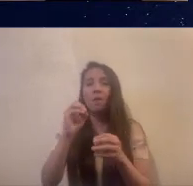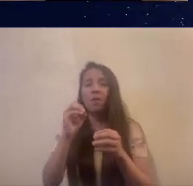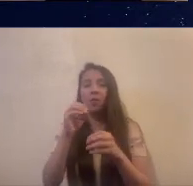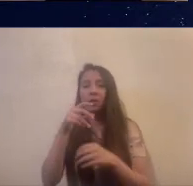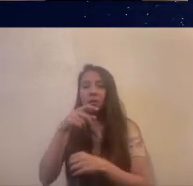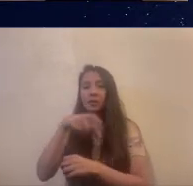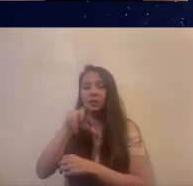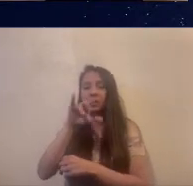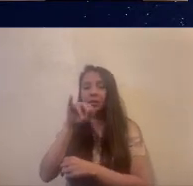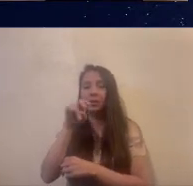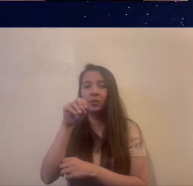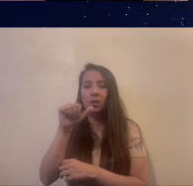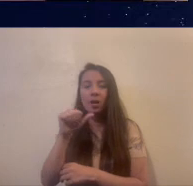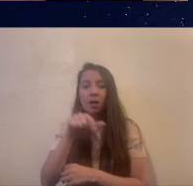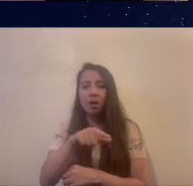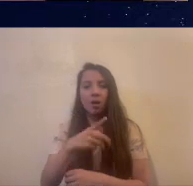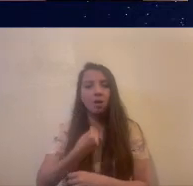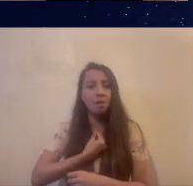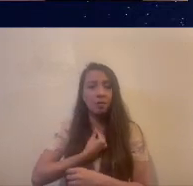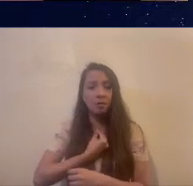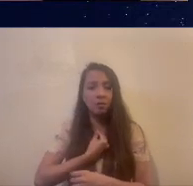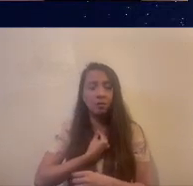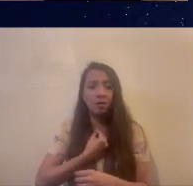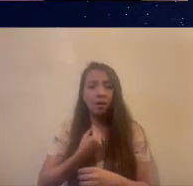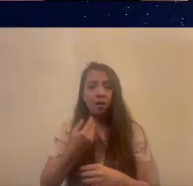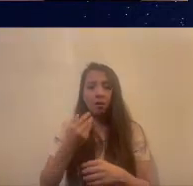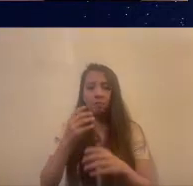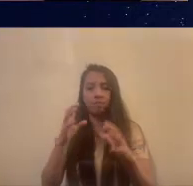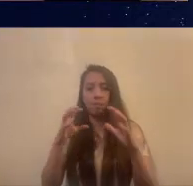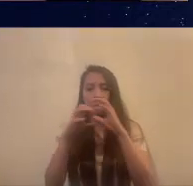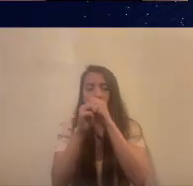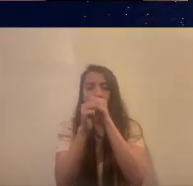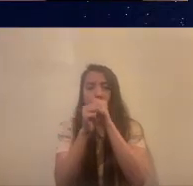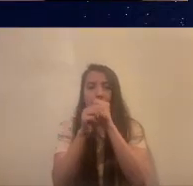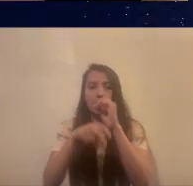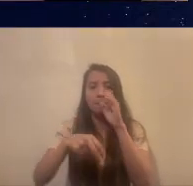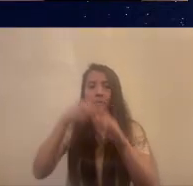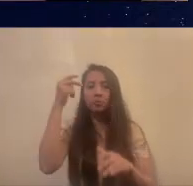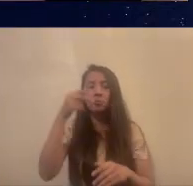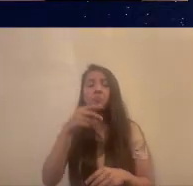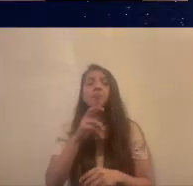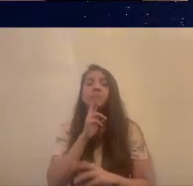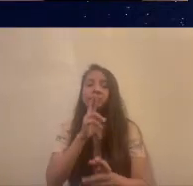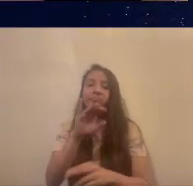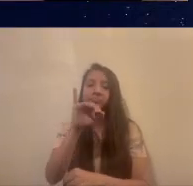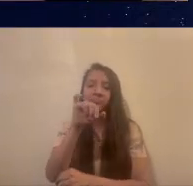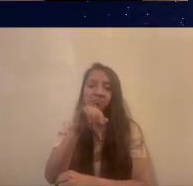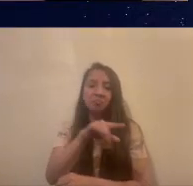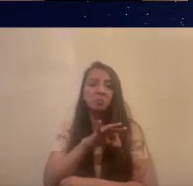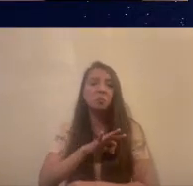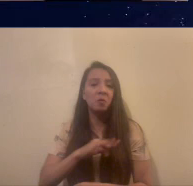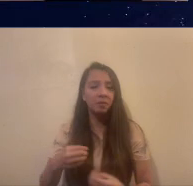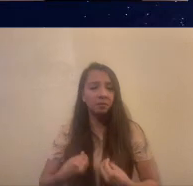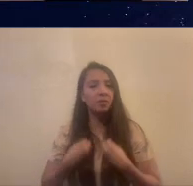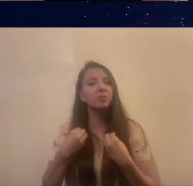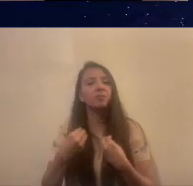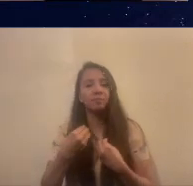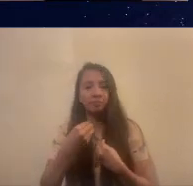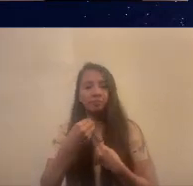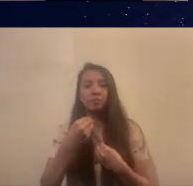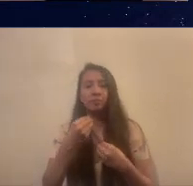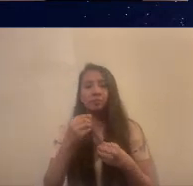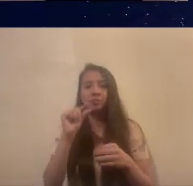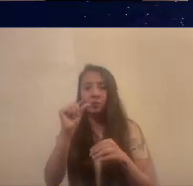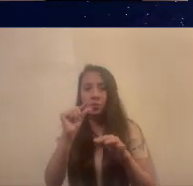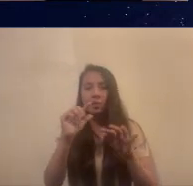los frutos de quinoa tienen resistencias a las condiciones de alto vacío, la respuesta es sí, estas semillas han